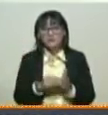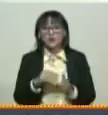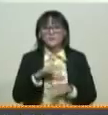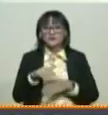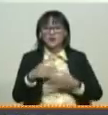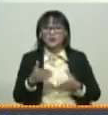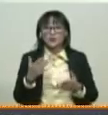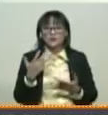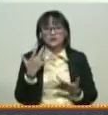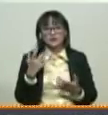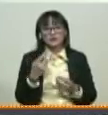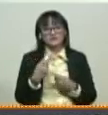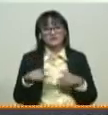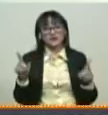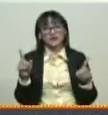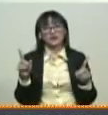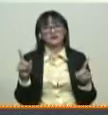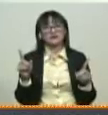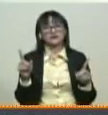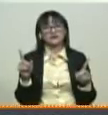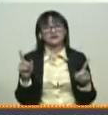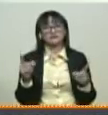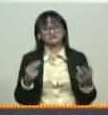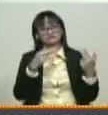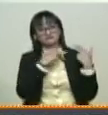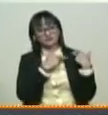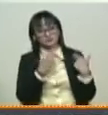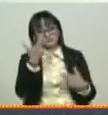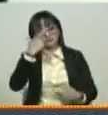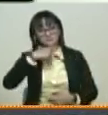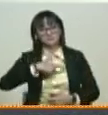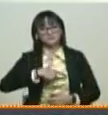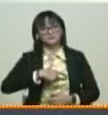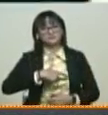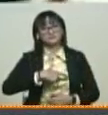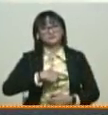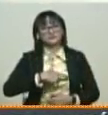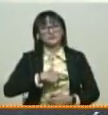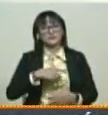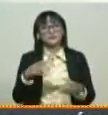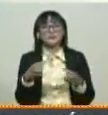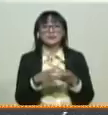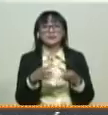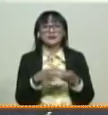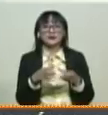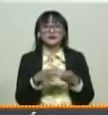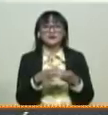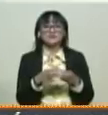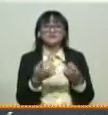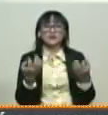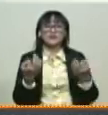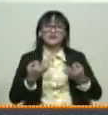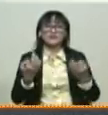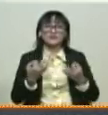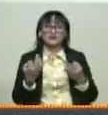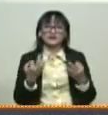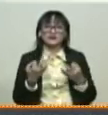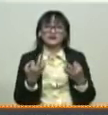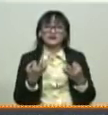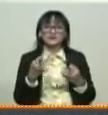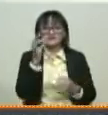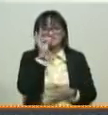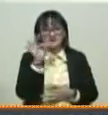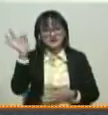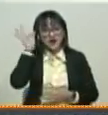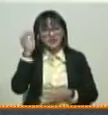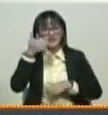Público diferente, con un titular, en este caso que les habla, con un equipo decente de